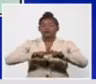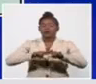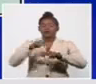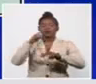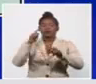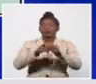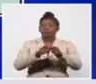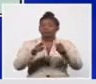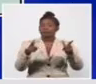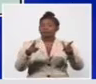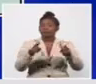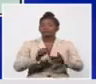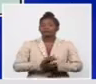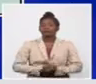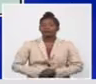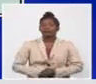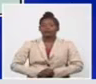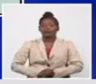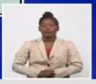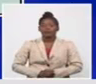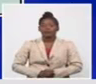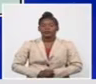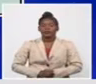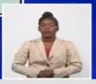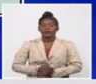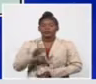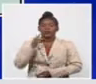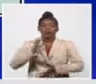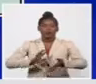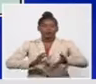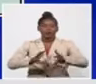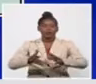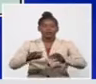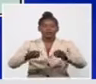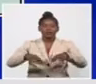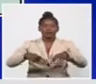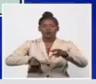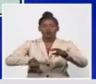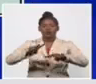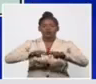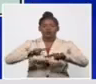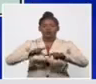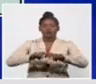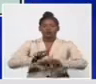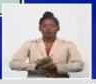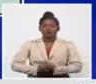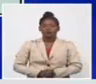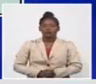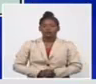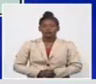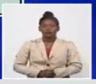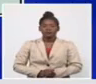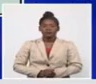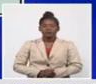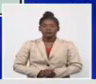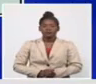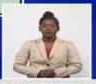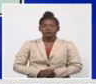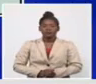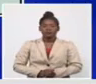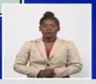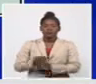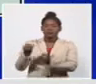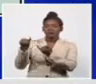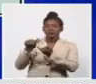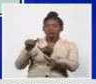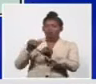lo que hace que tenga la complejidad mayor. Me rectificaban que de Artemisa no mencioné el